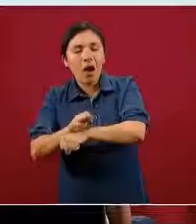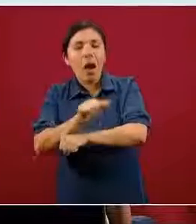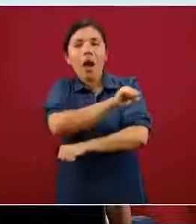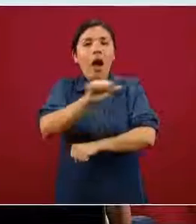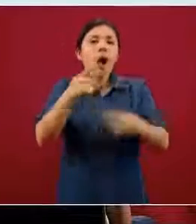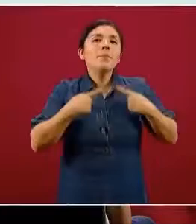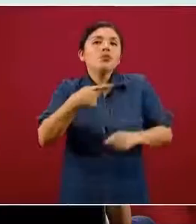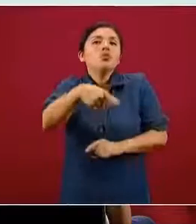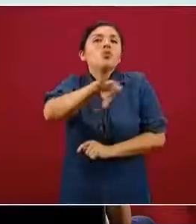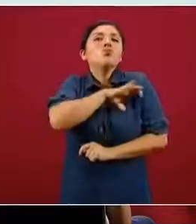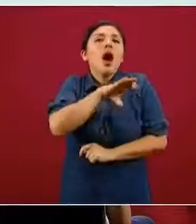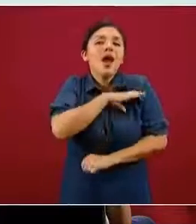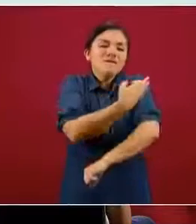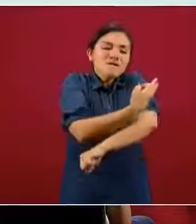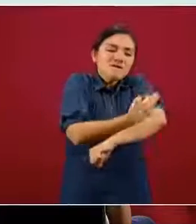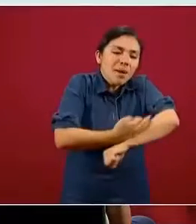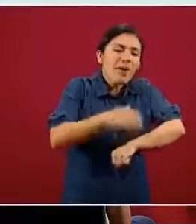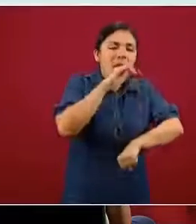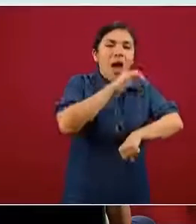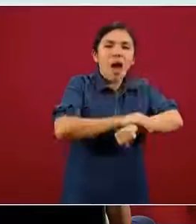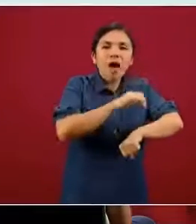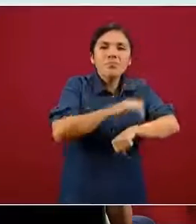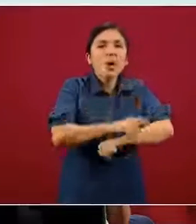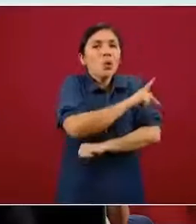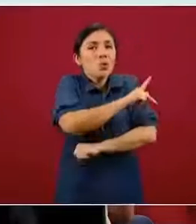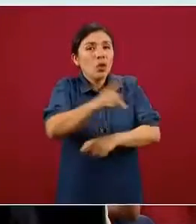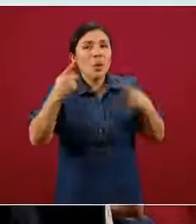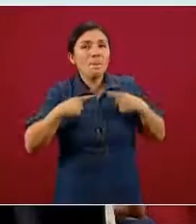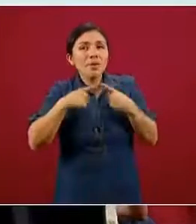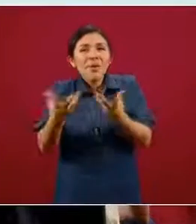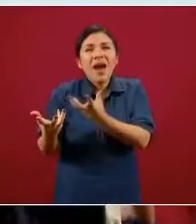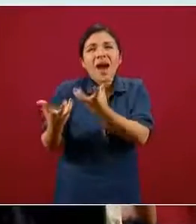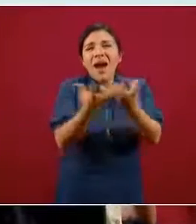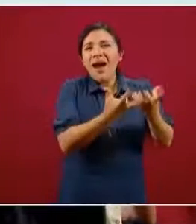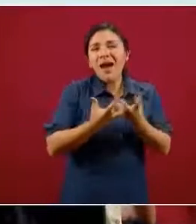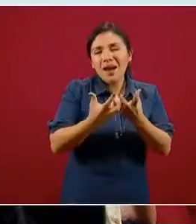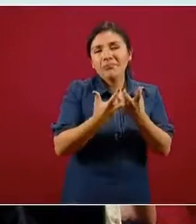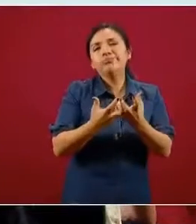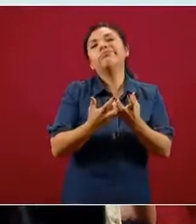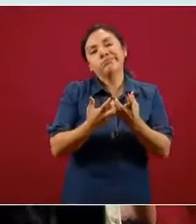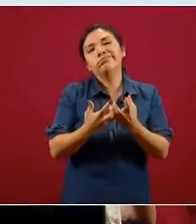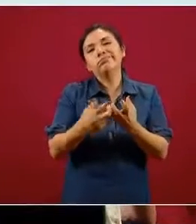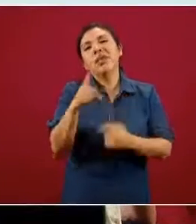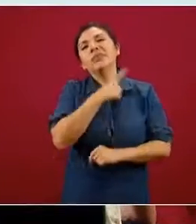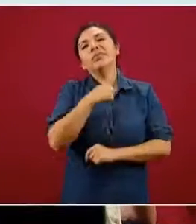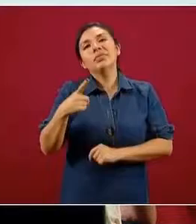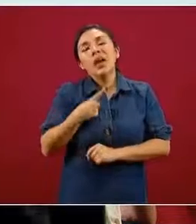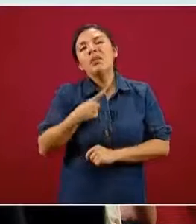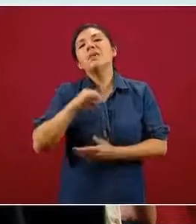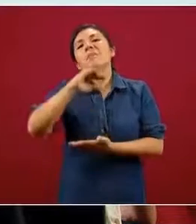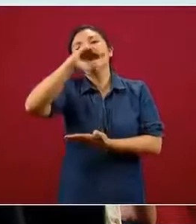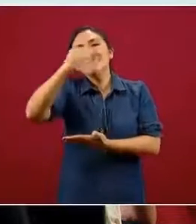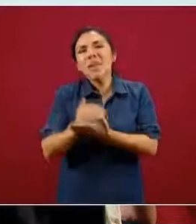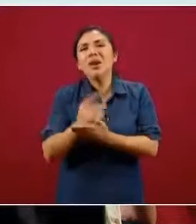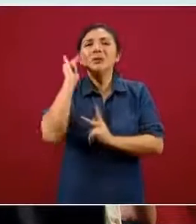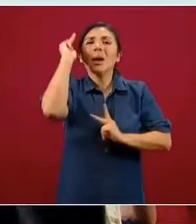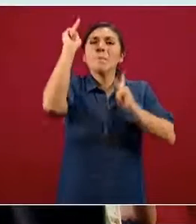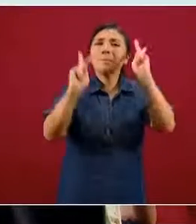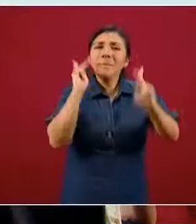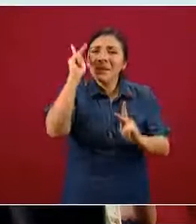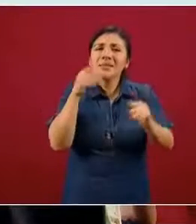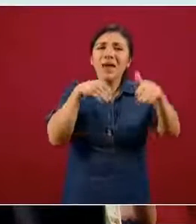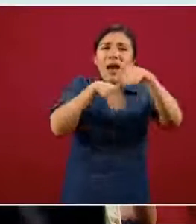a sus seres queridos, a sus amistades, a todas las personas con las que se encuentran, tratando de limitar lo más